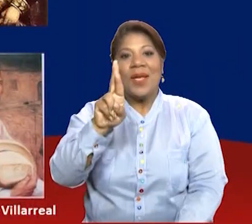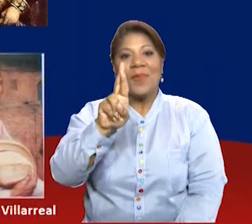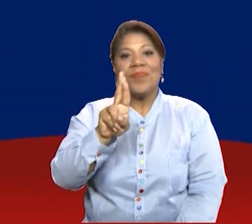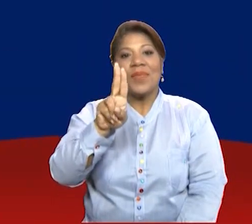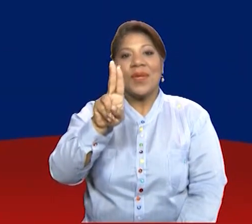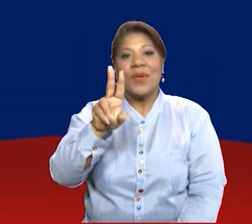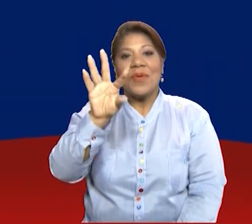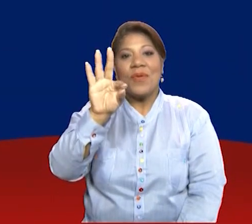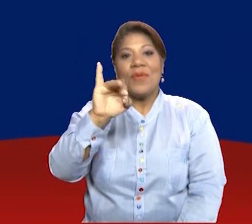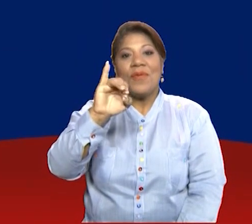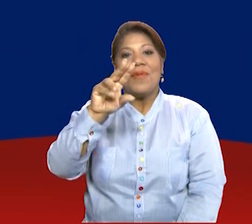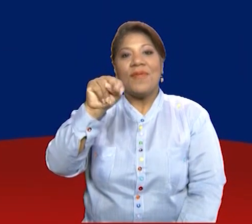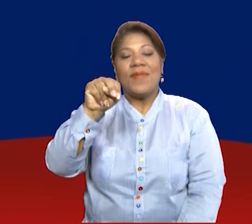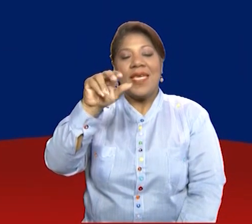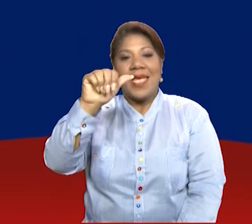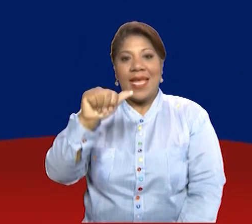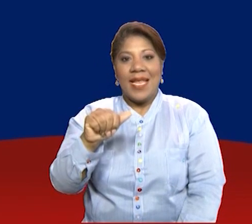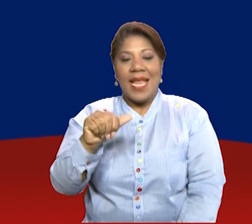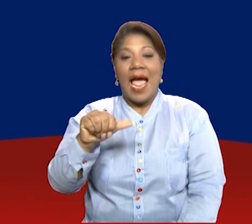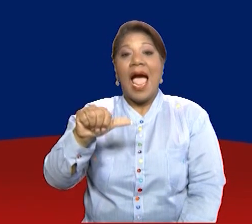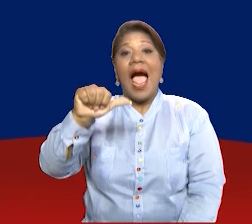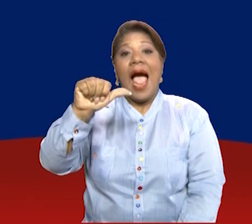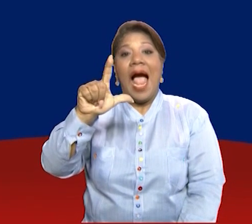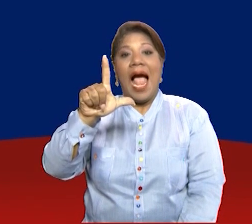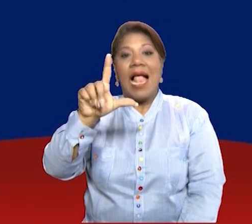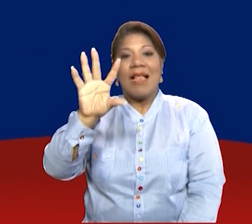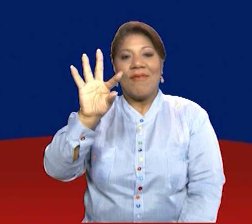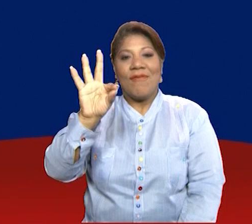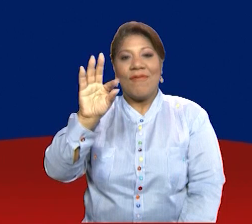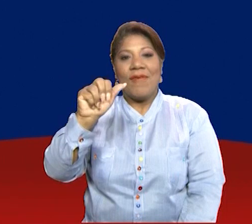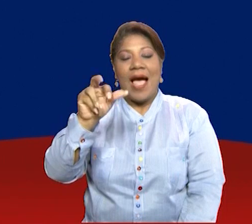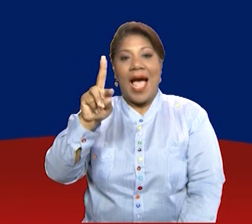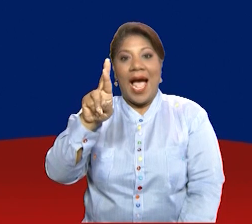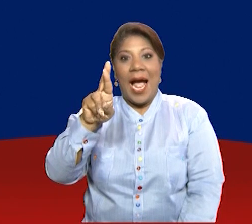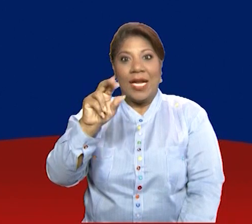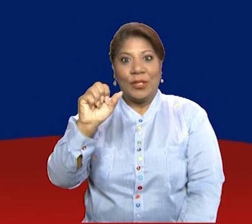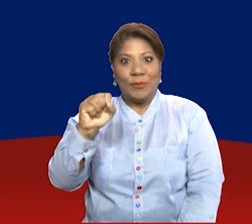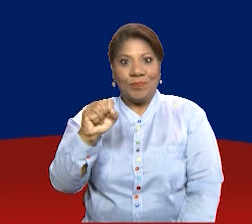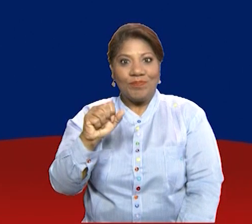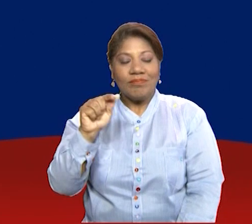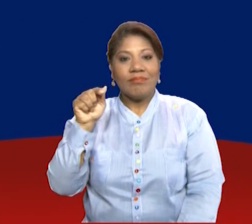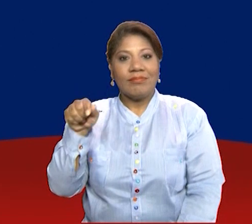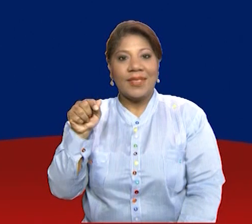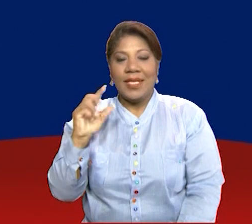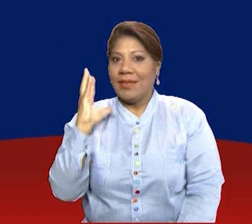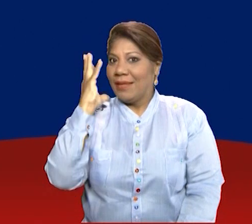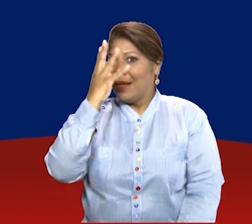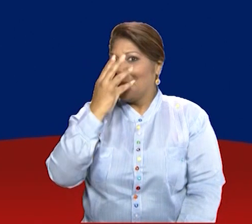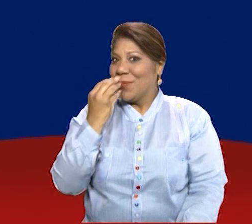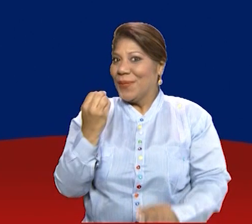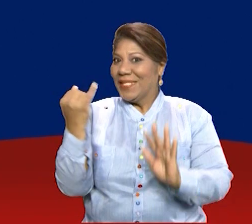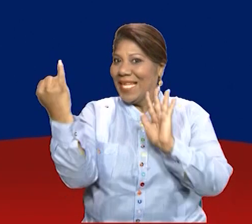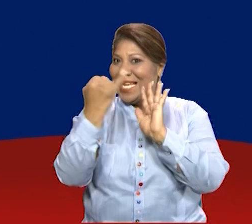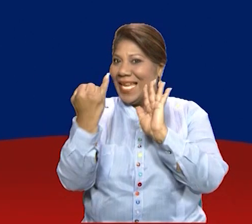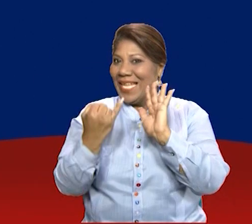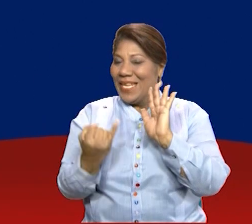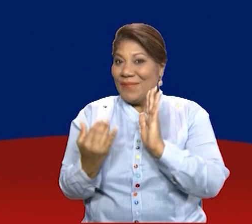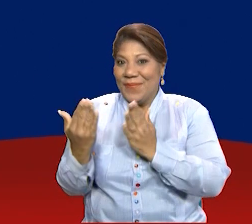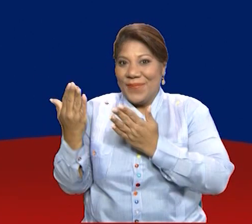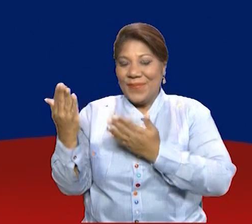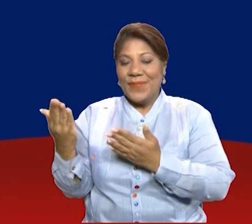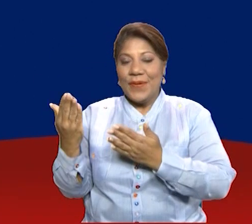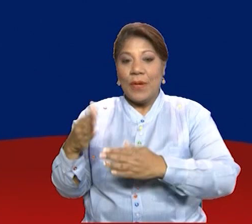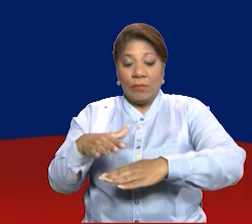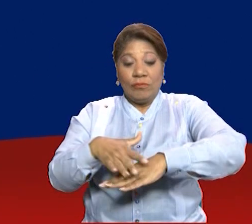Alfaro. Muy bien, allí tenemos a Rufina Alfaro. Ahí la vemos, hermosa Rufina Alfaro, mujer de